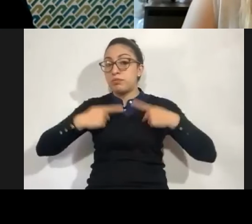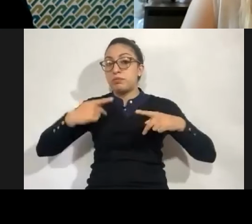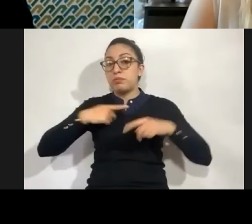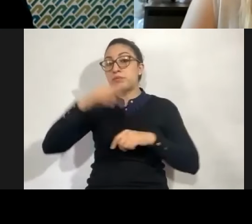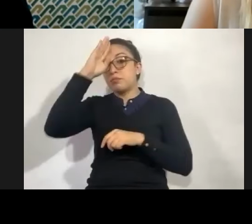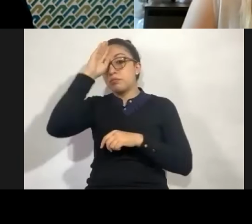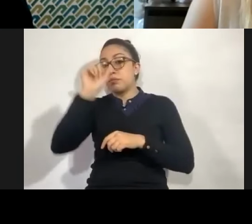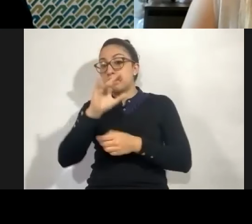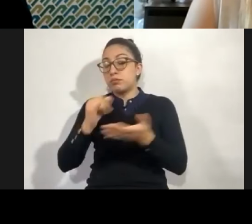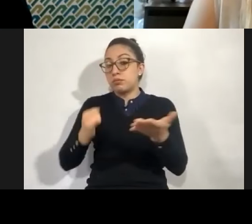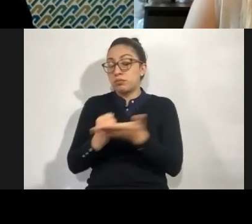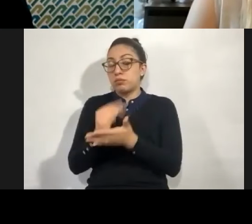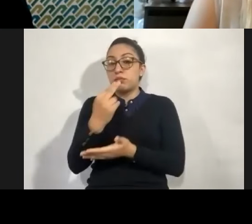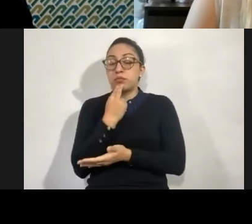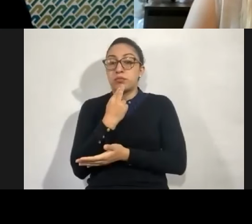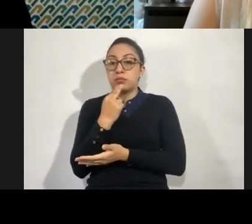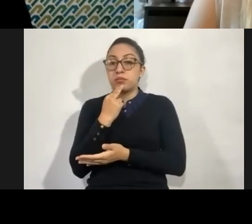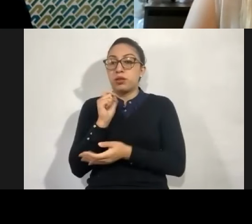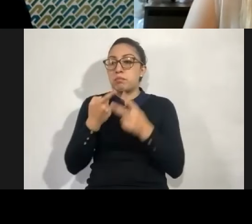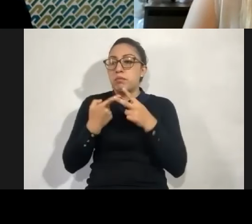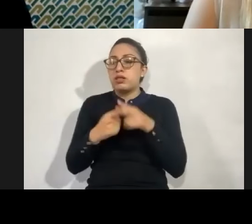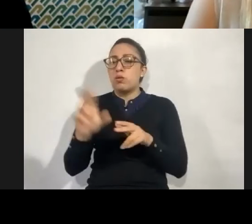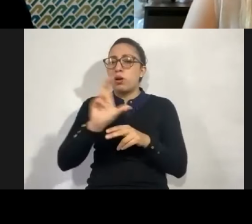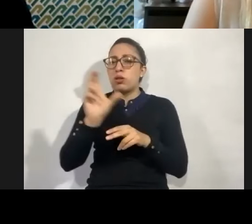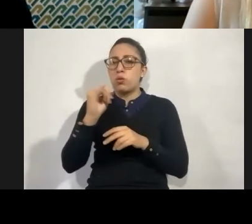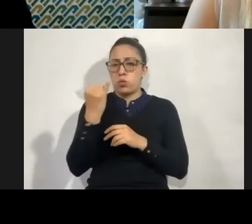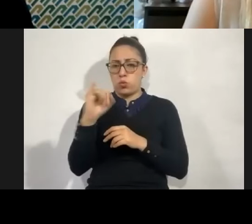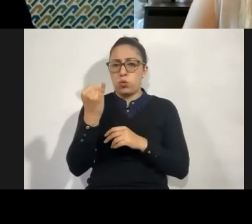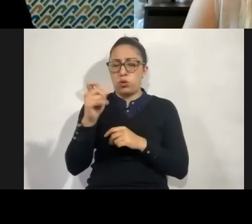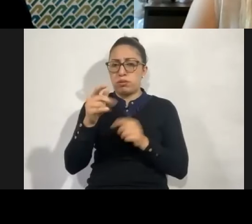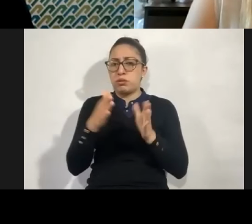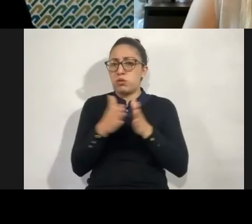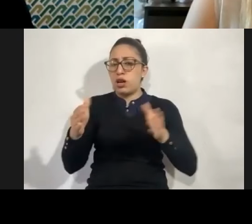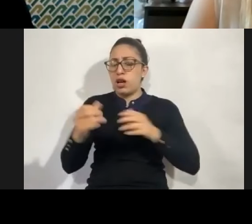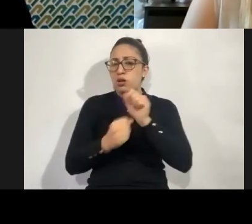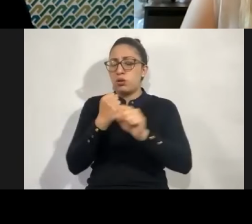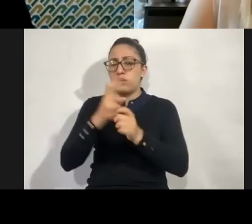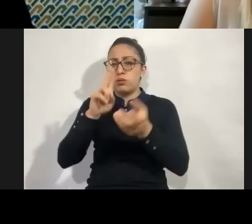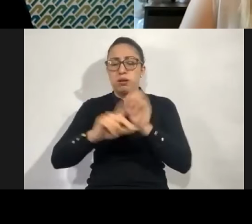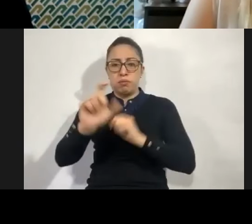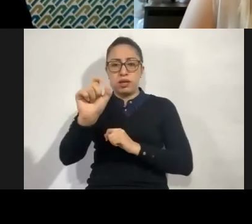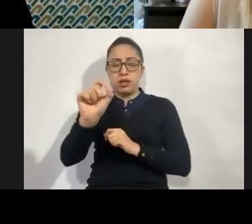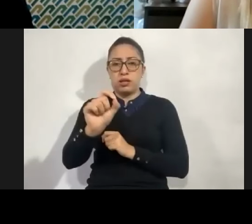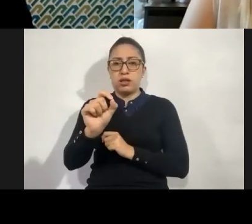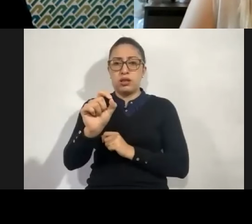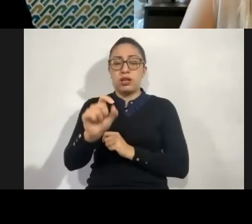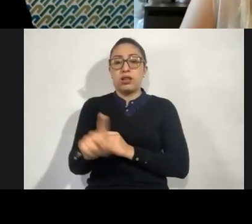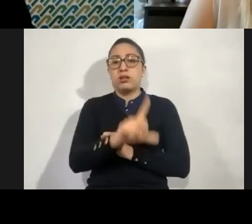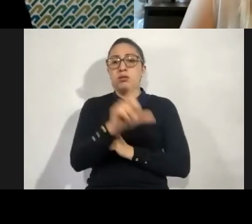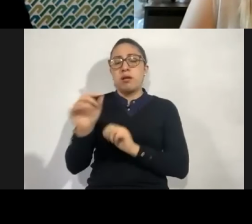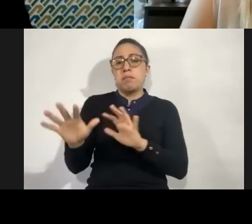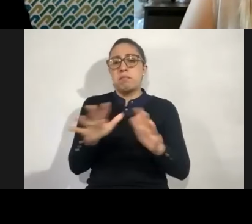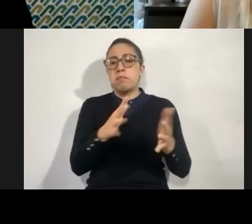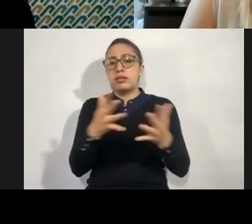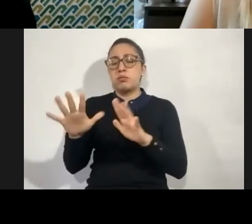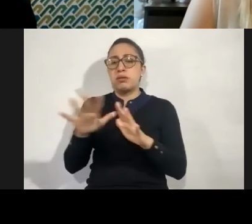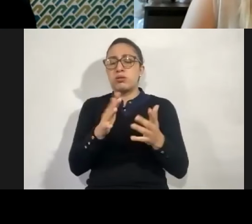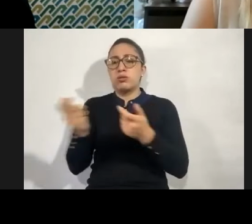del mes de junio de este año y fueron aproximadamente, se